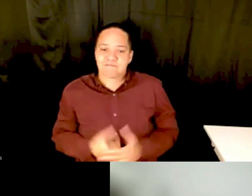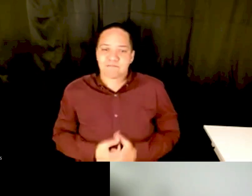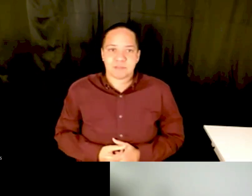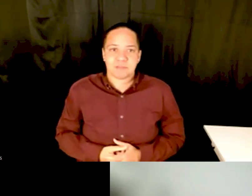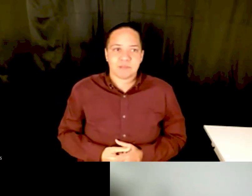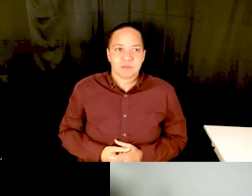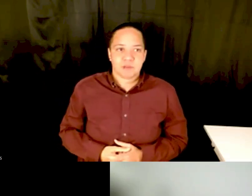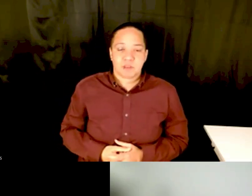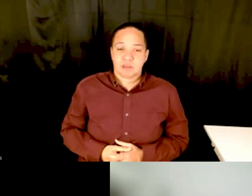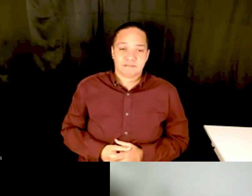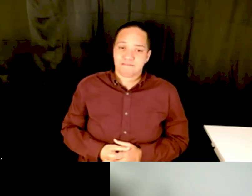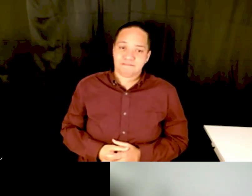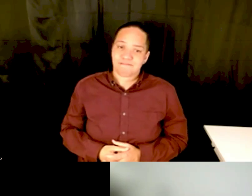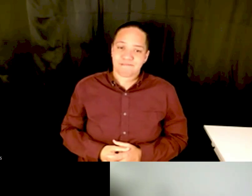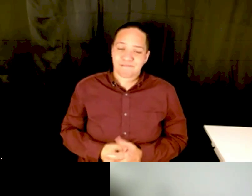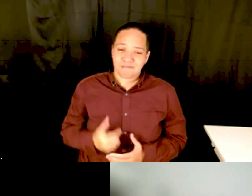muy poco efectivo.